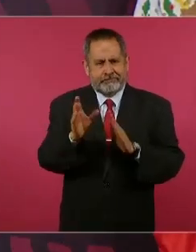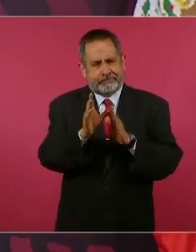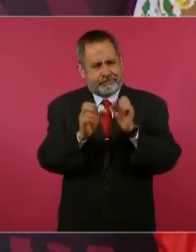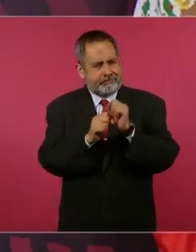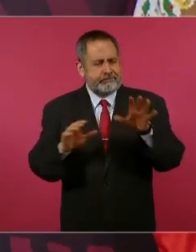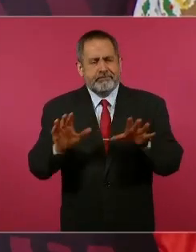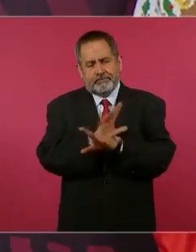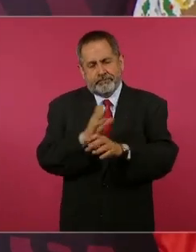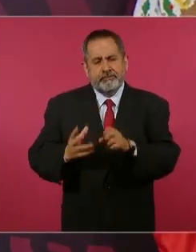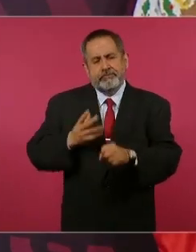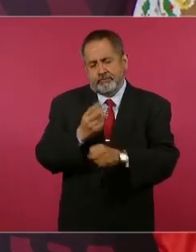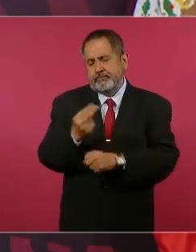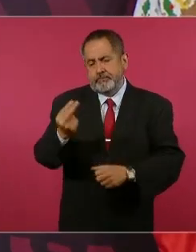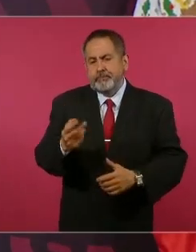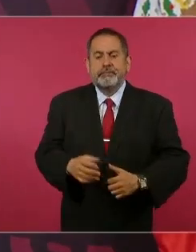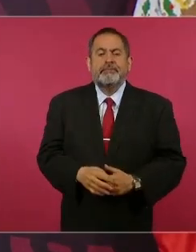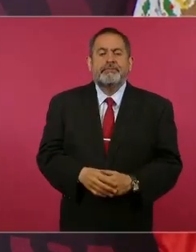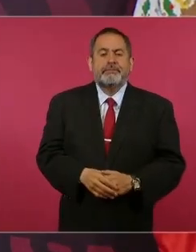reforma constitucional.